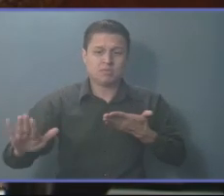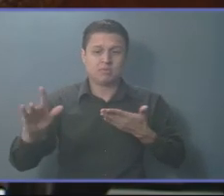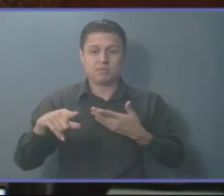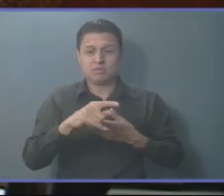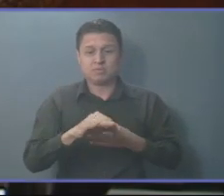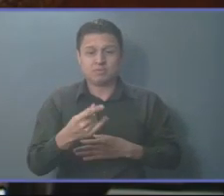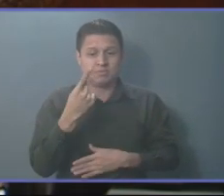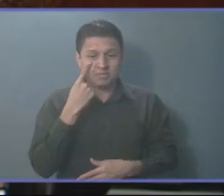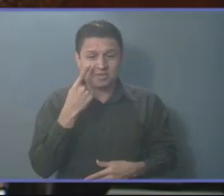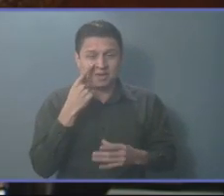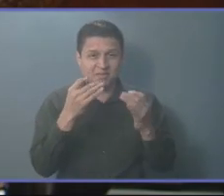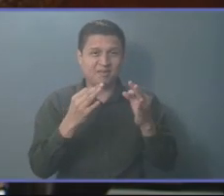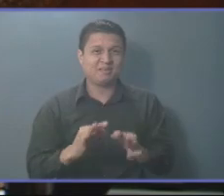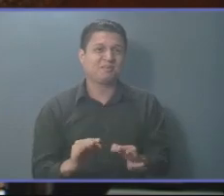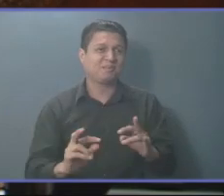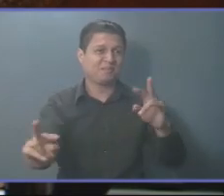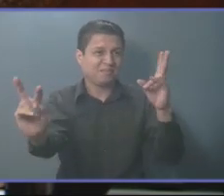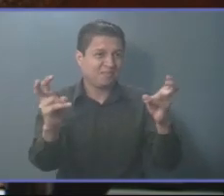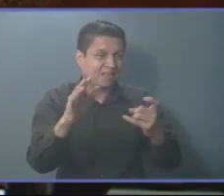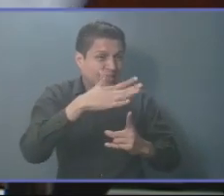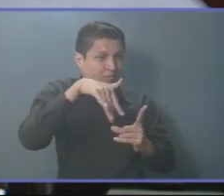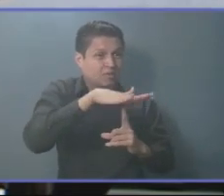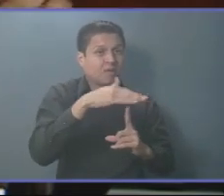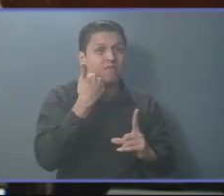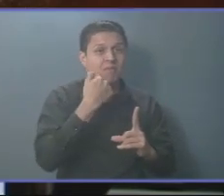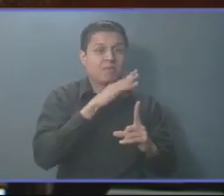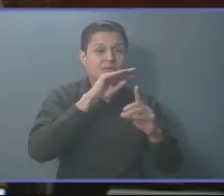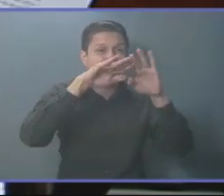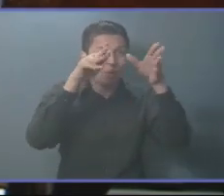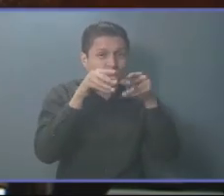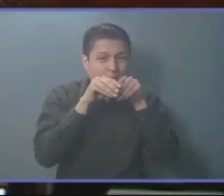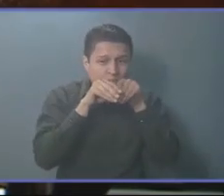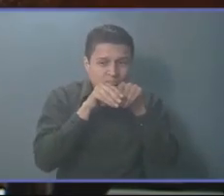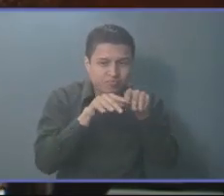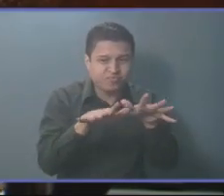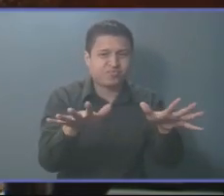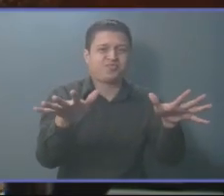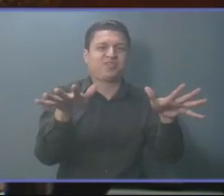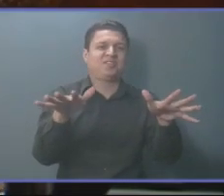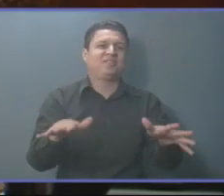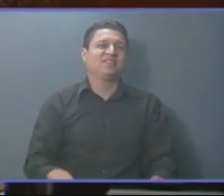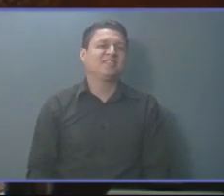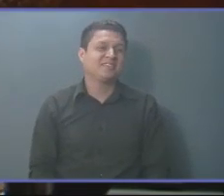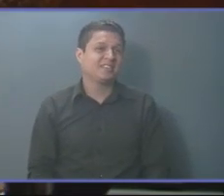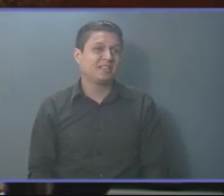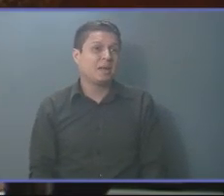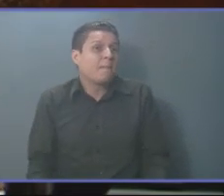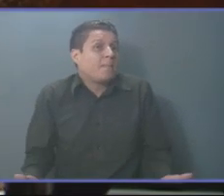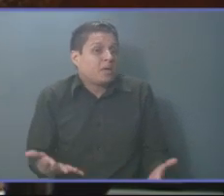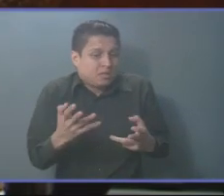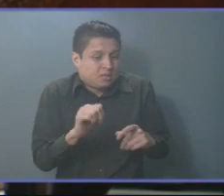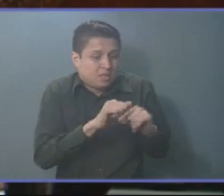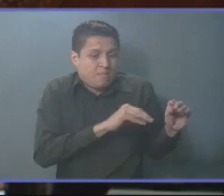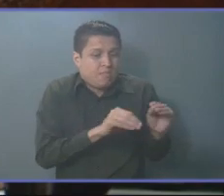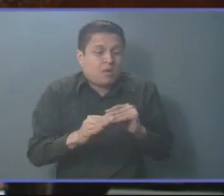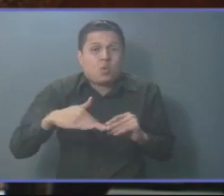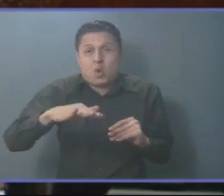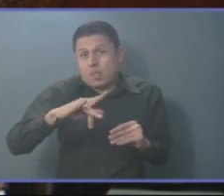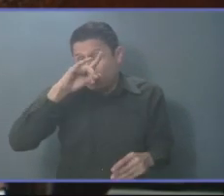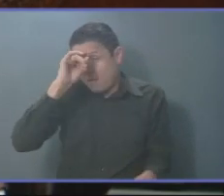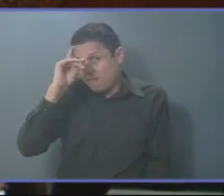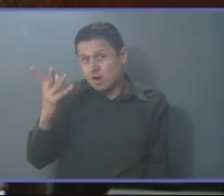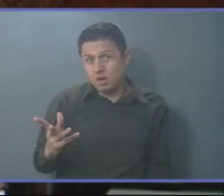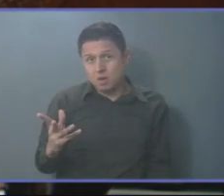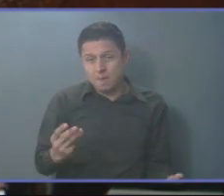autoridades competentes sobre la situación de la pandemia y recomendaciones a implementarse en el lugar de trabajo.